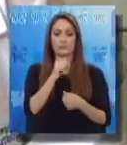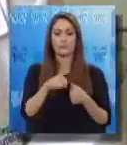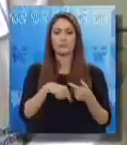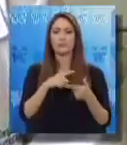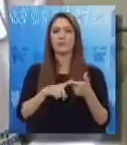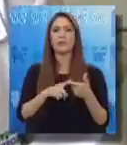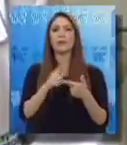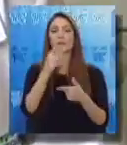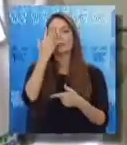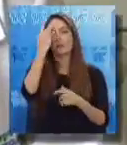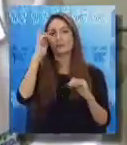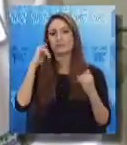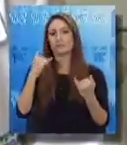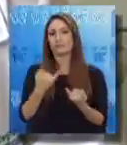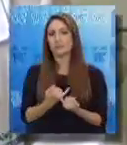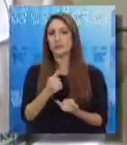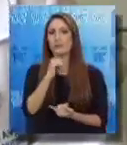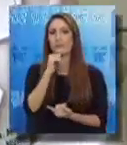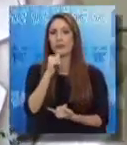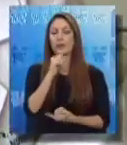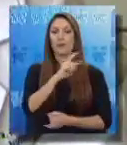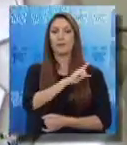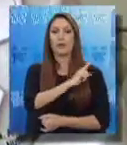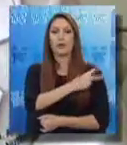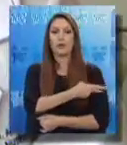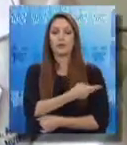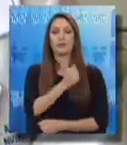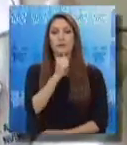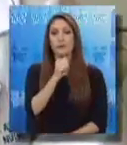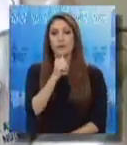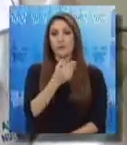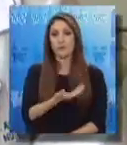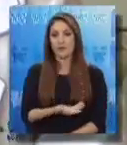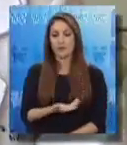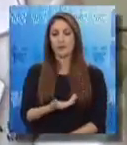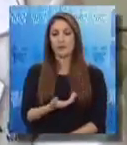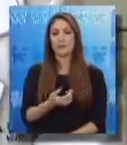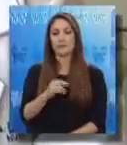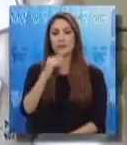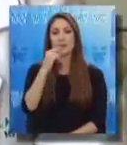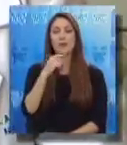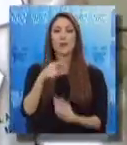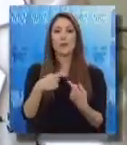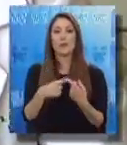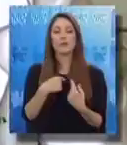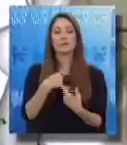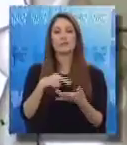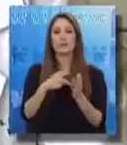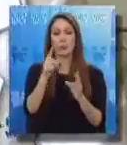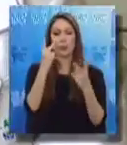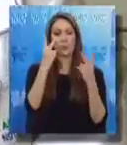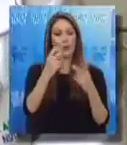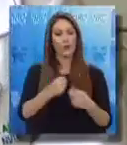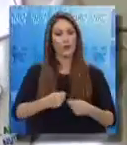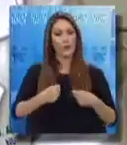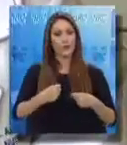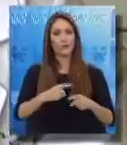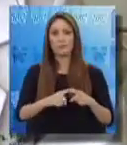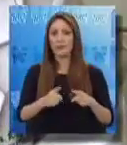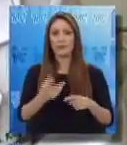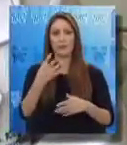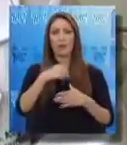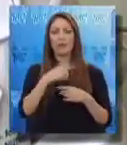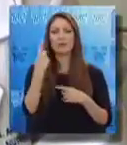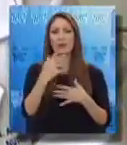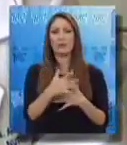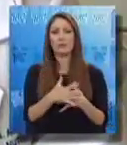es la desnutrición en la que hay falta de proteínas en la alimentación. Son unos niños que visualmente aparecen gorditos, pero lo que están es